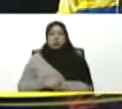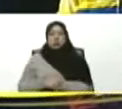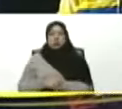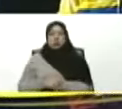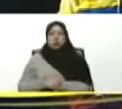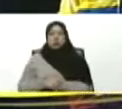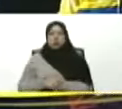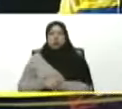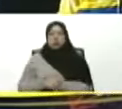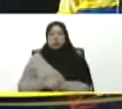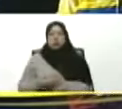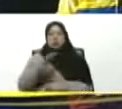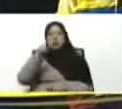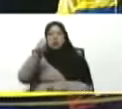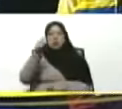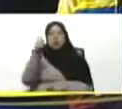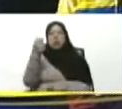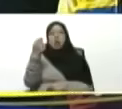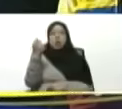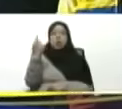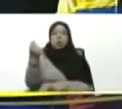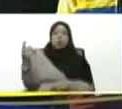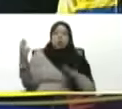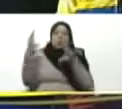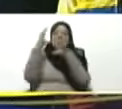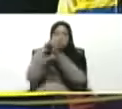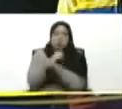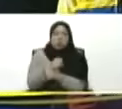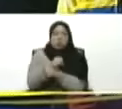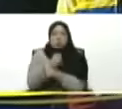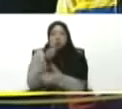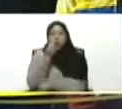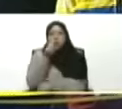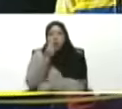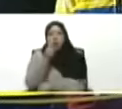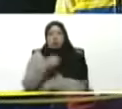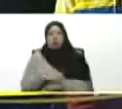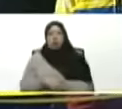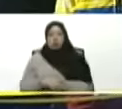Y como a las 10, 11 de la noche, acabábamos de comer,